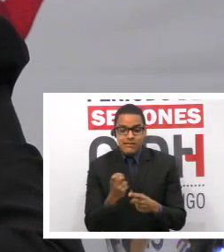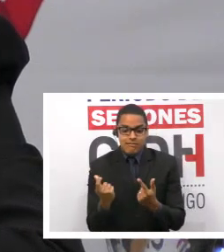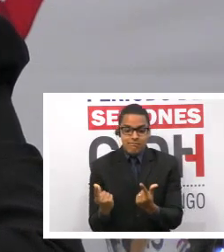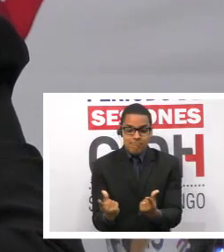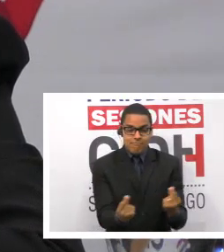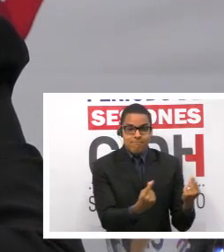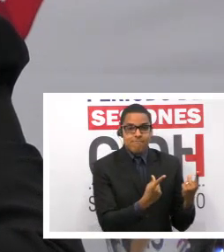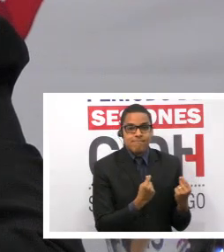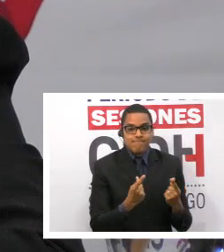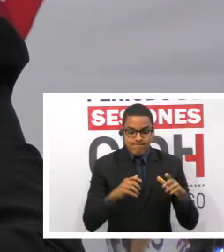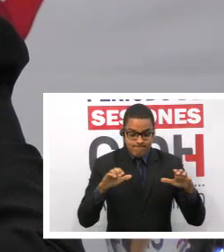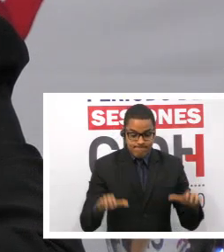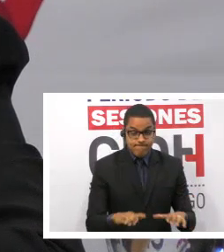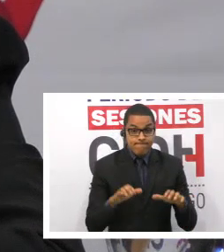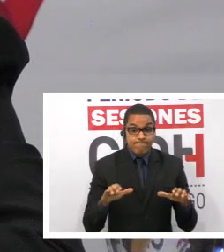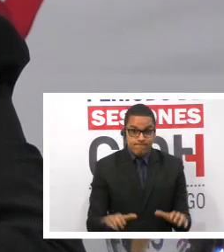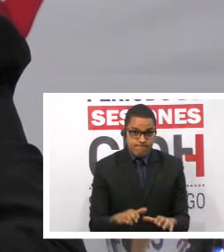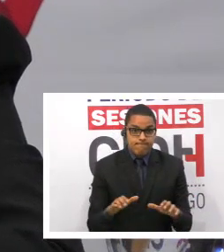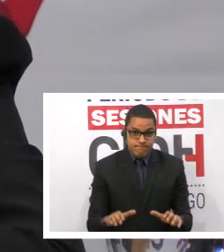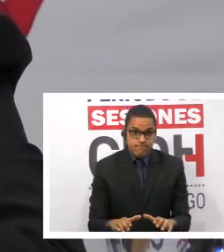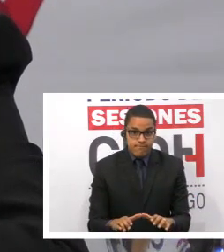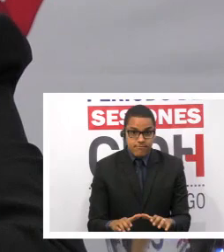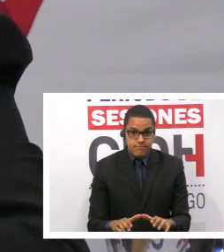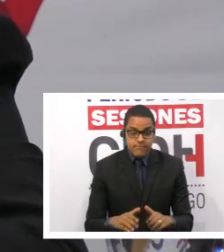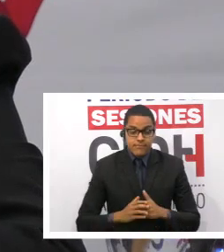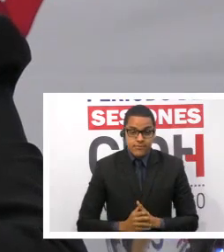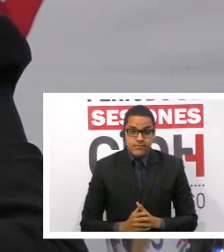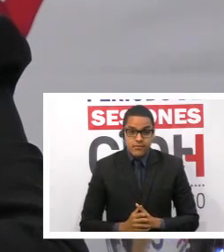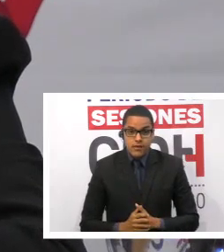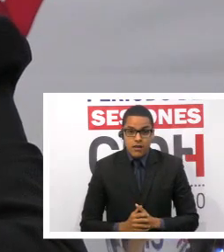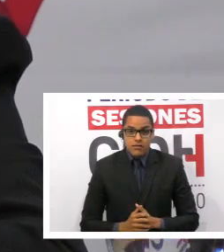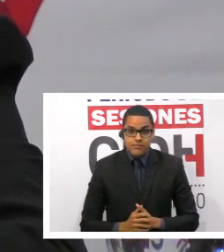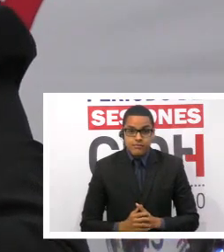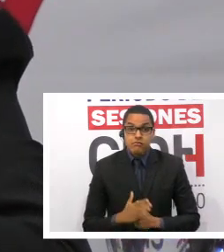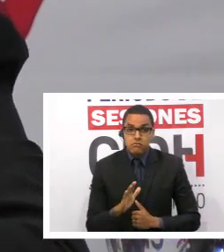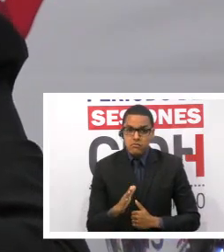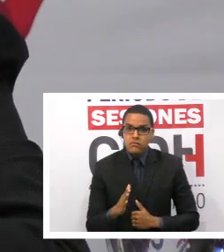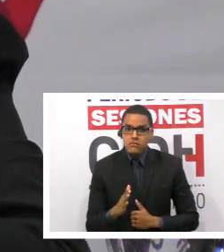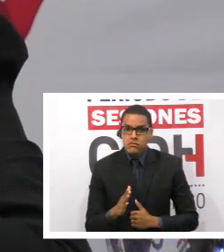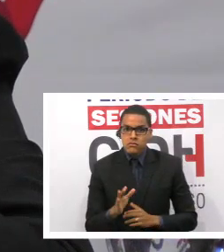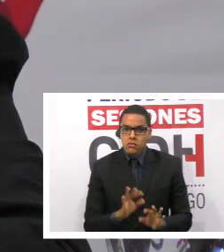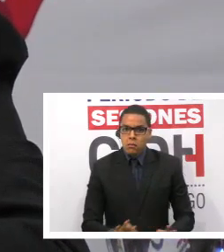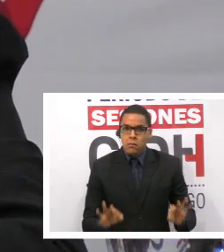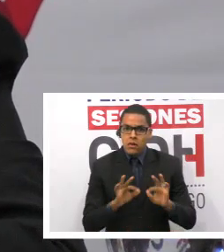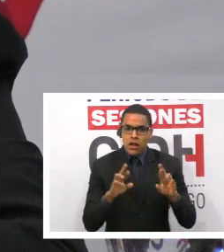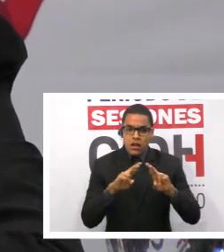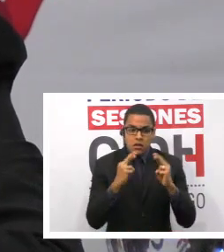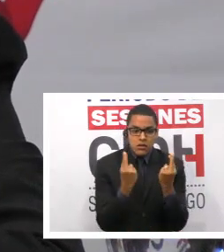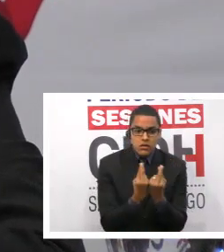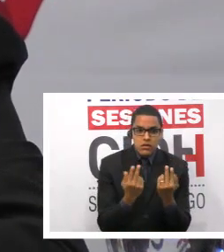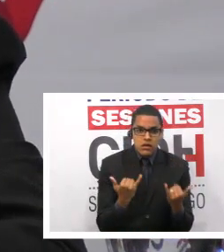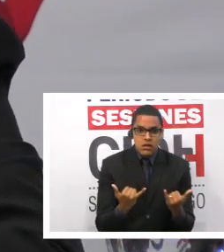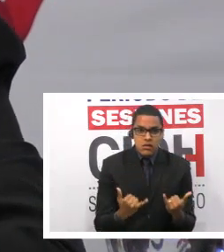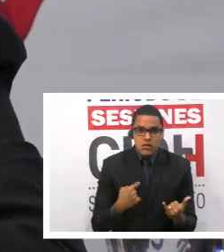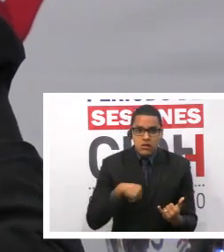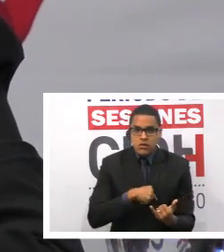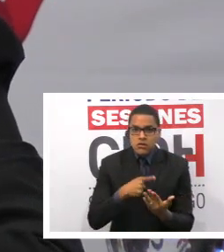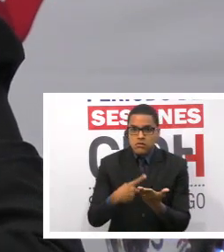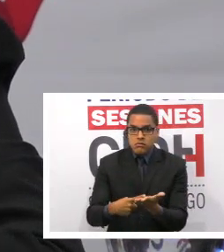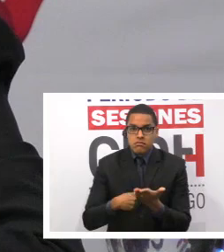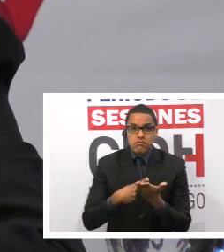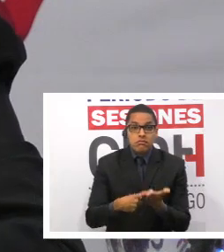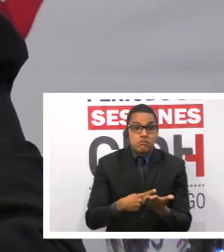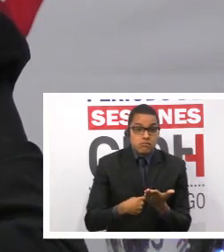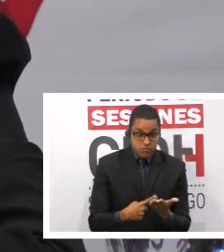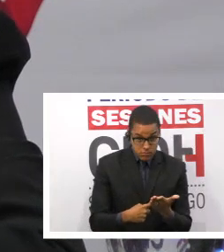el trabajo que lleva a cabo esta comisión esté esta visión para mí novedosa de la del monitoreo de